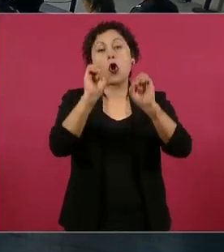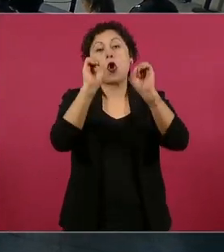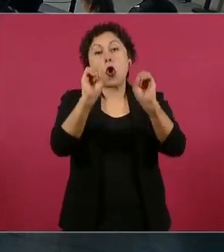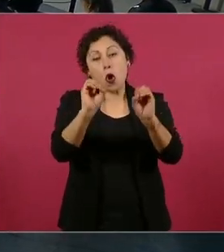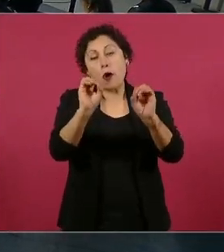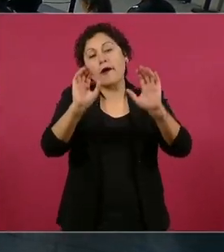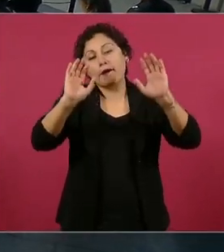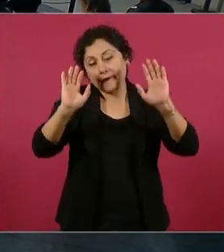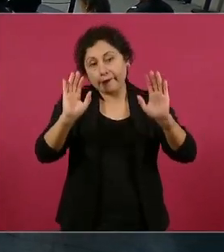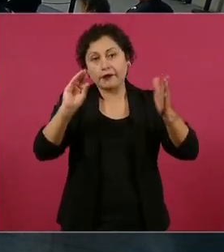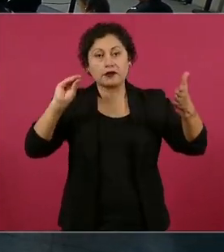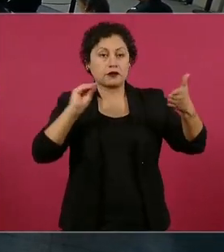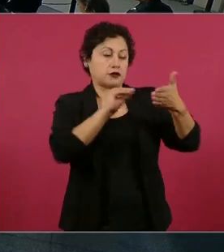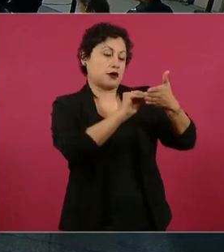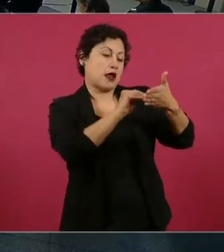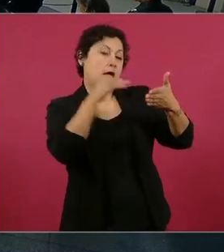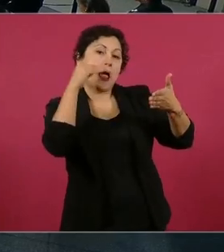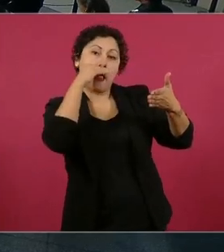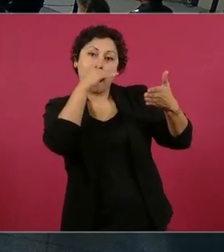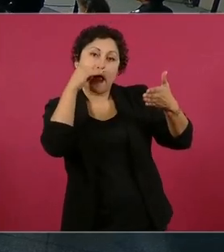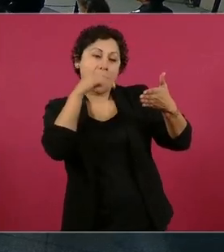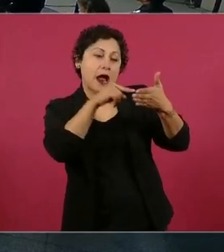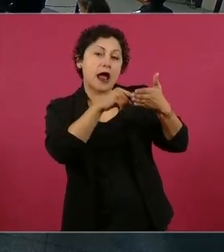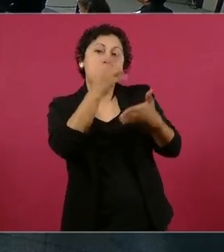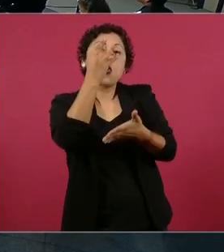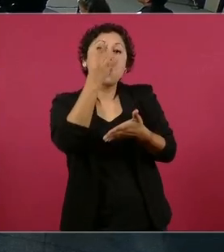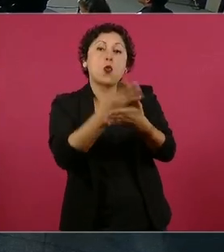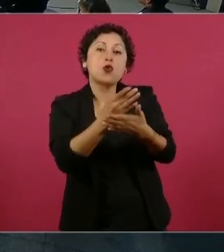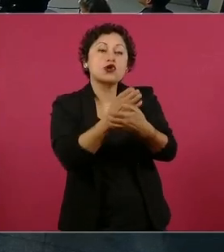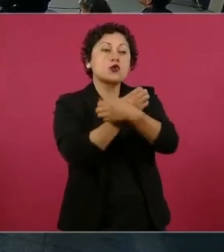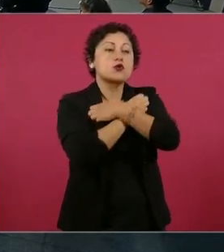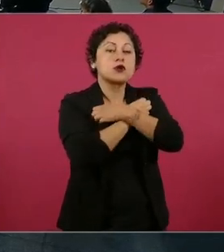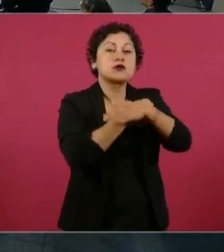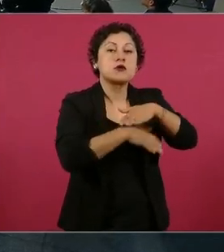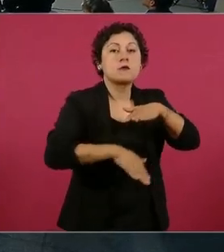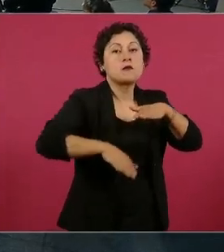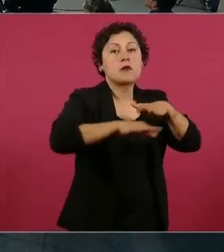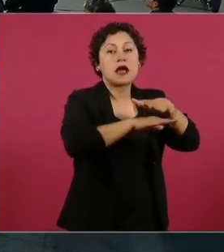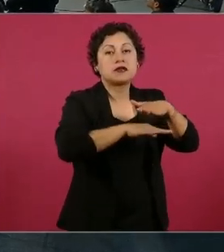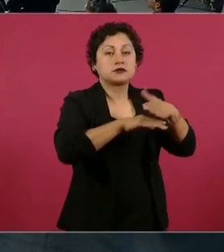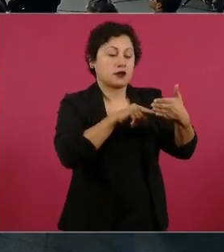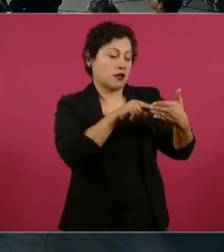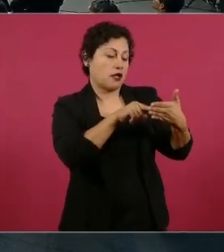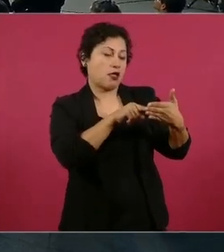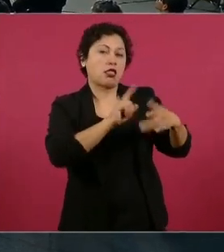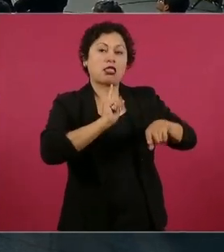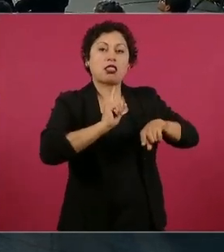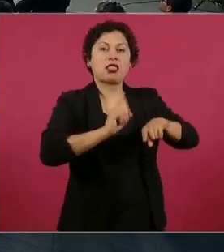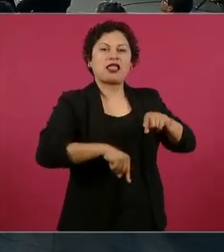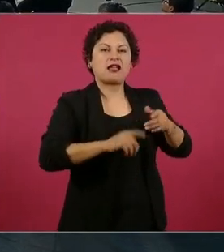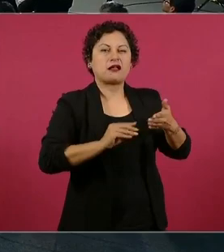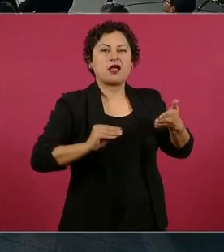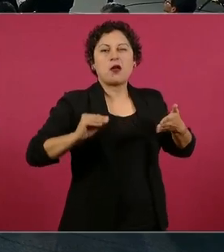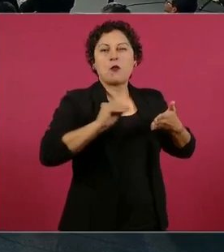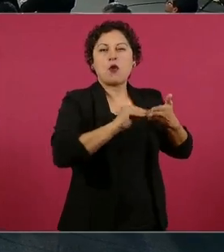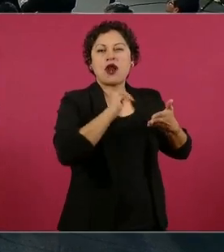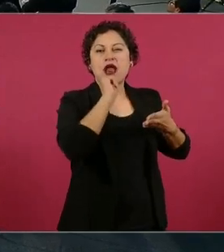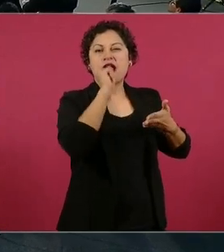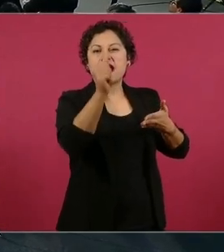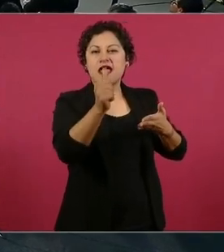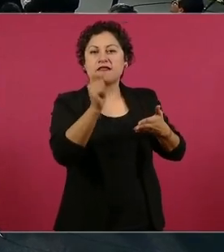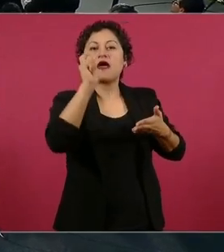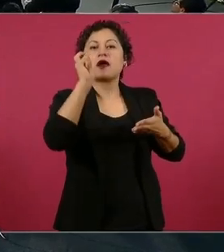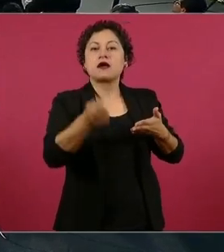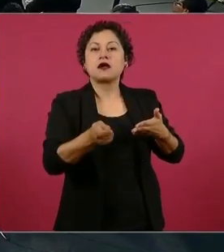solo en el nivel básico de escolaridad, y dejaron libre al